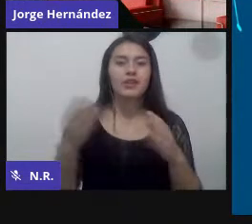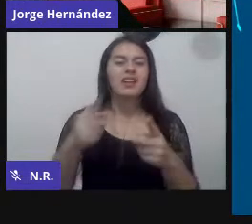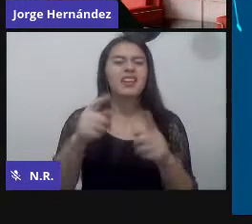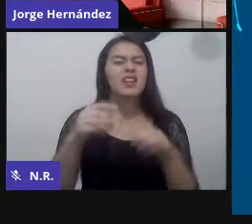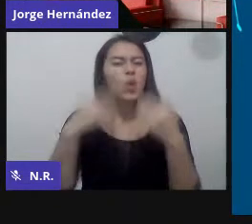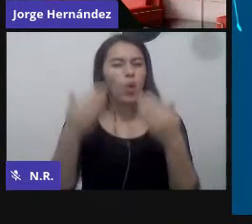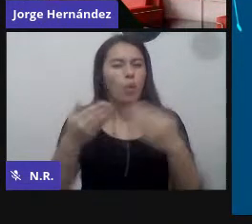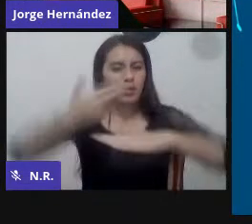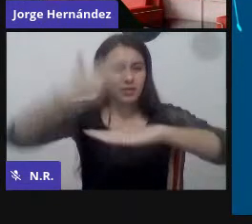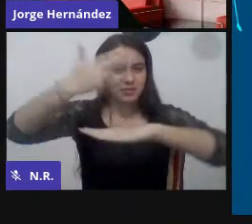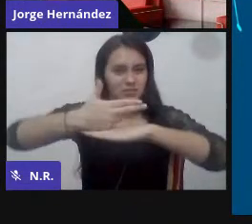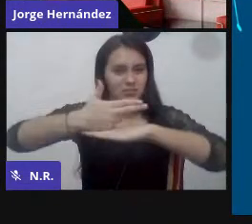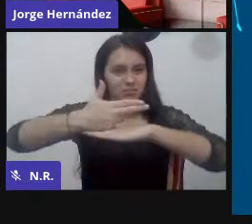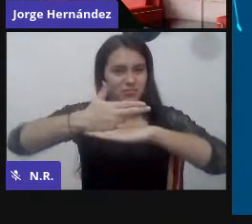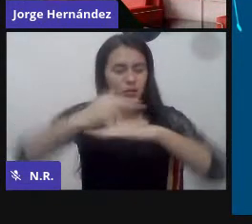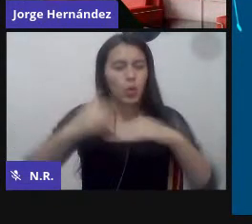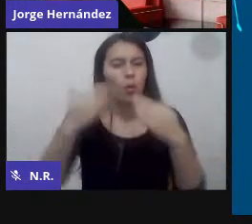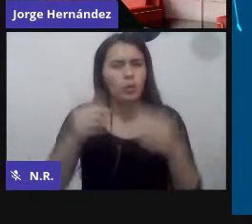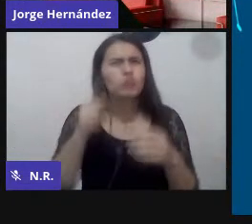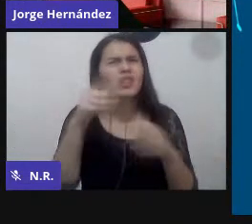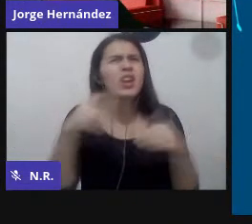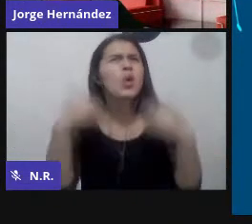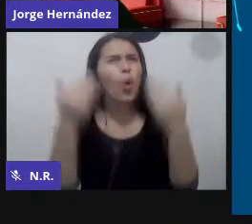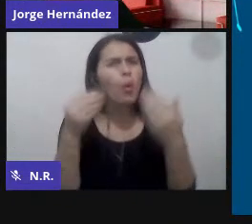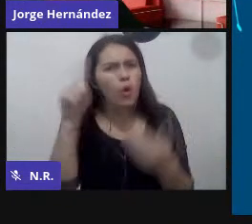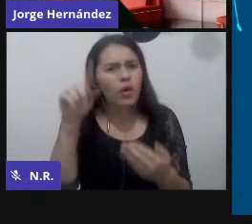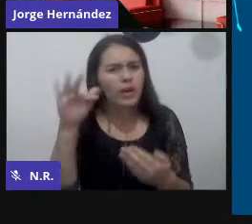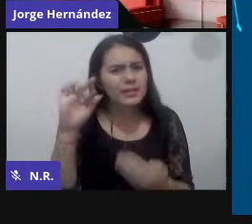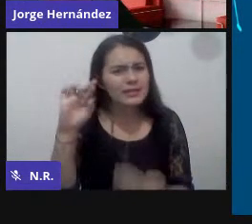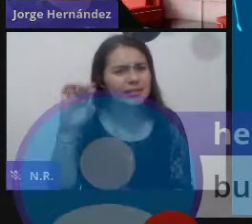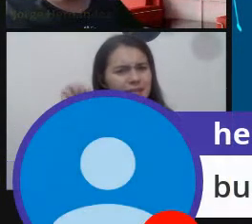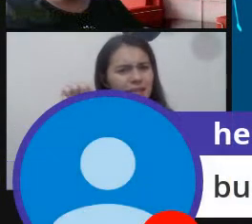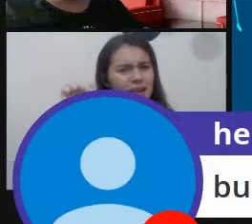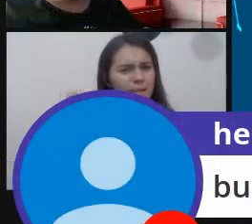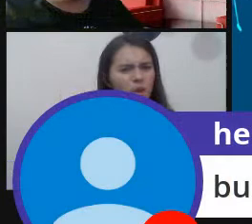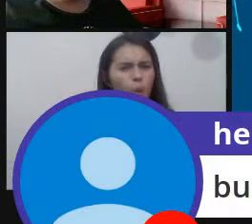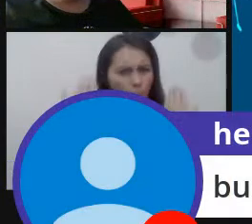ustedes cómo hacen lo que hacen, etcétera, etcétera. Entonces, hoy